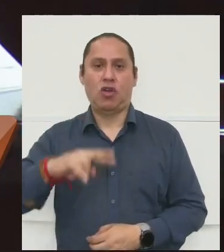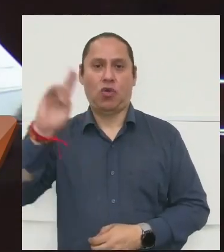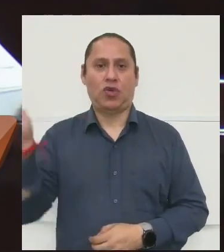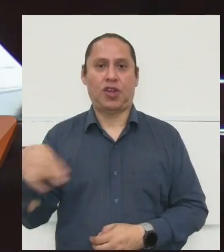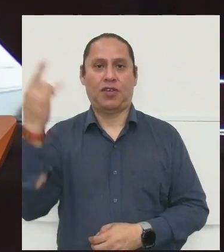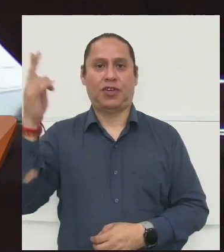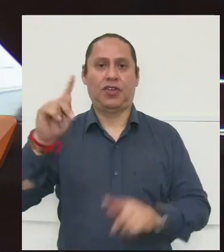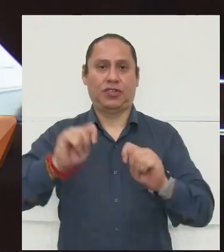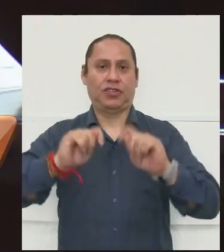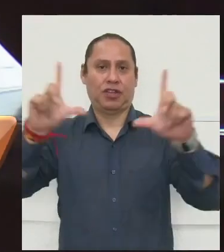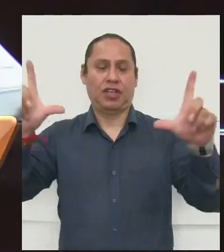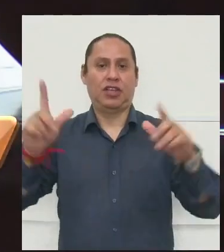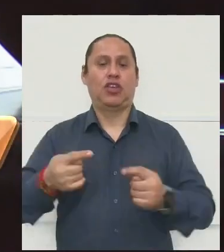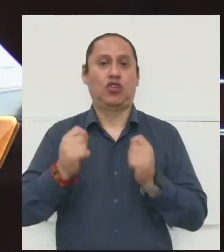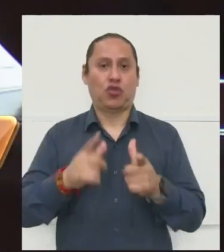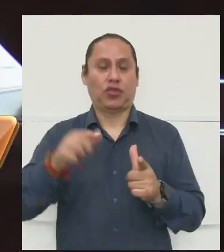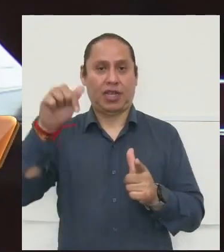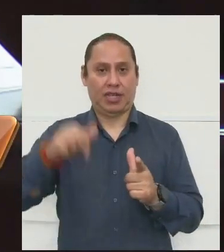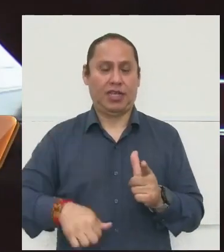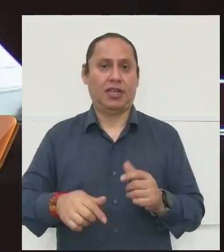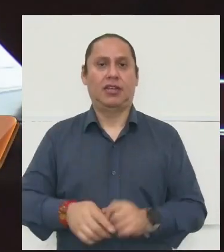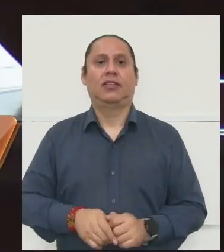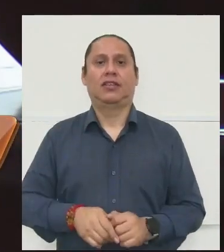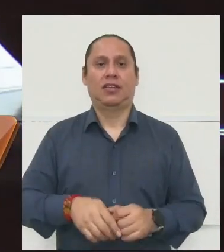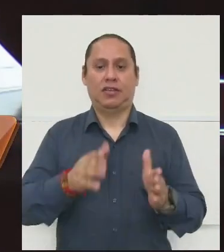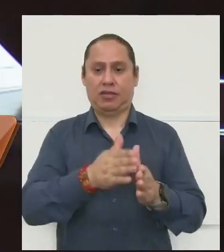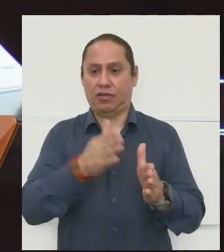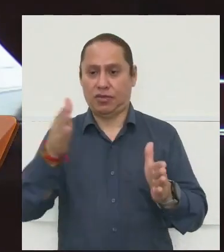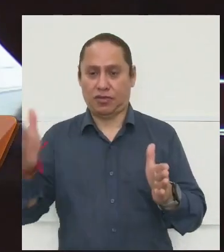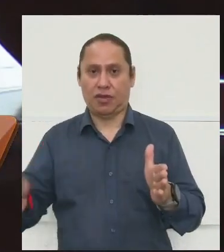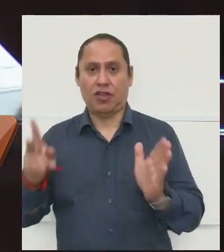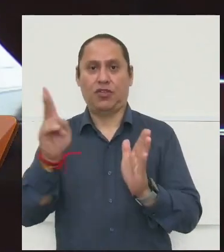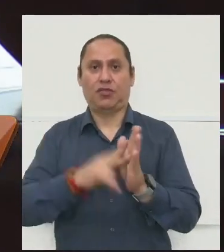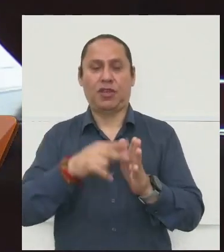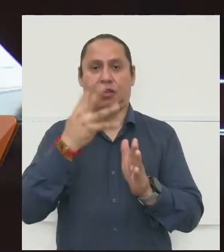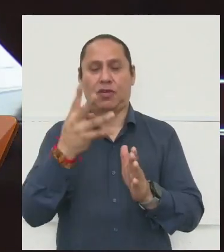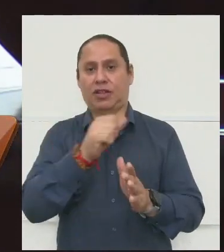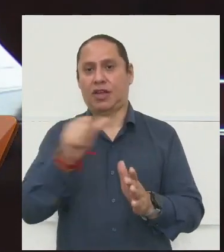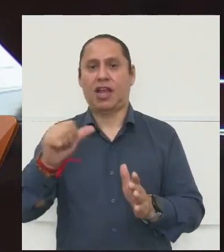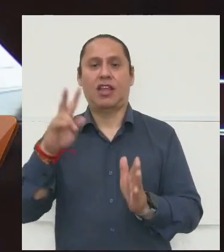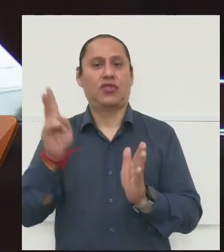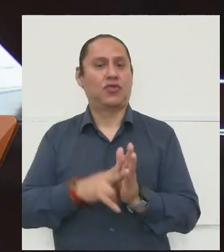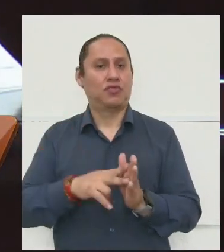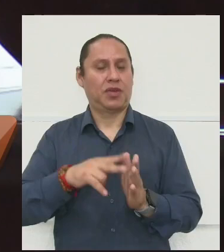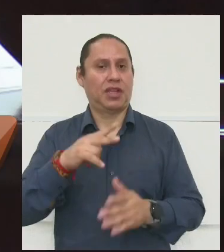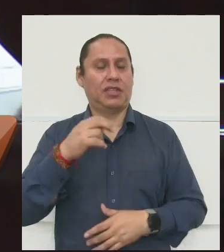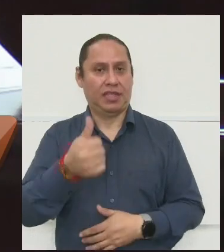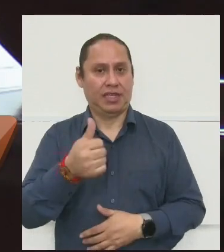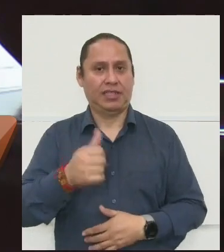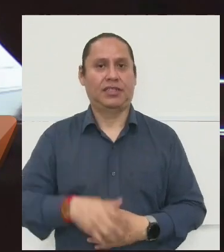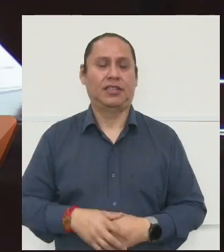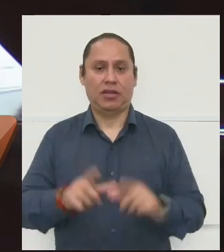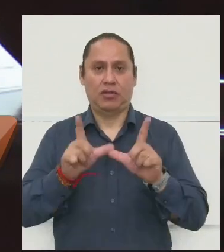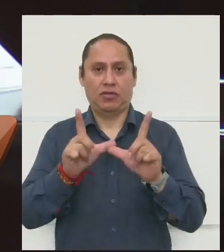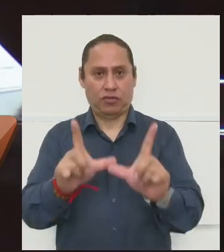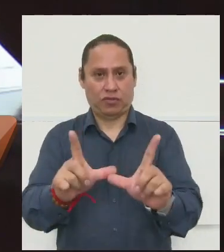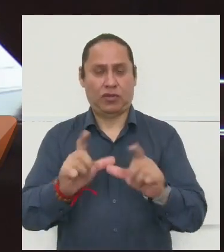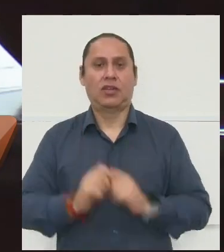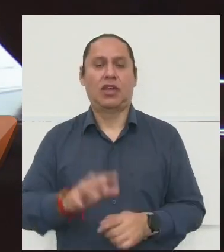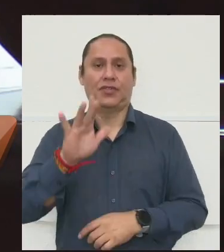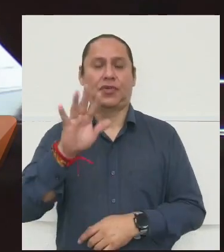tlascala campus tuxla generación 2004-2006 cédula de grado